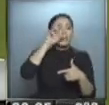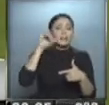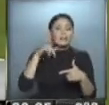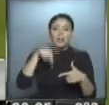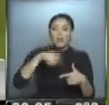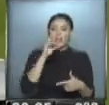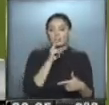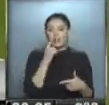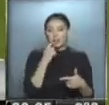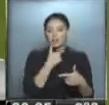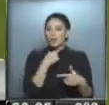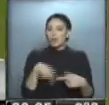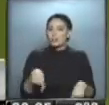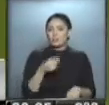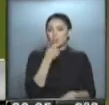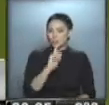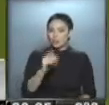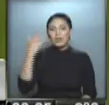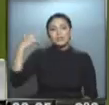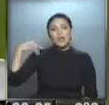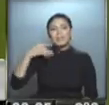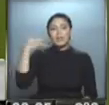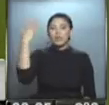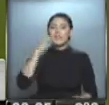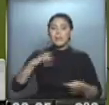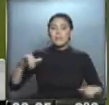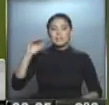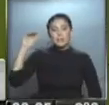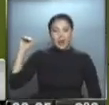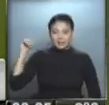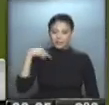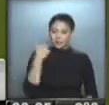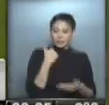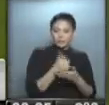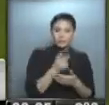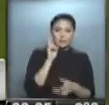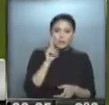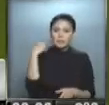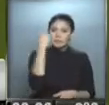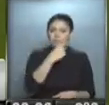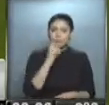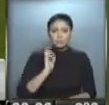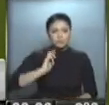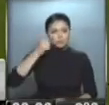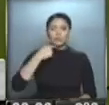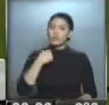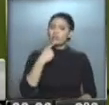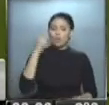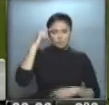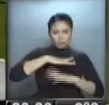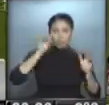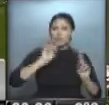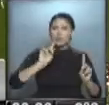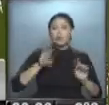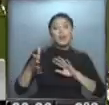Díaz. Esto está muy claro, estuvimos presentes en la conferencia de prensa del martes pasado, donde se lo vio realmente enojado. Y él dijo, no, enojado no estoy,